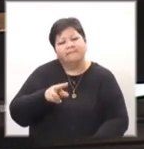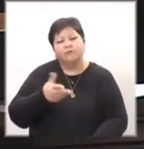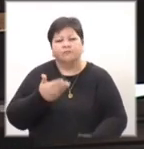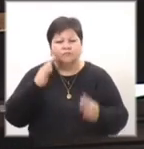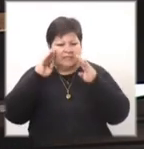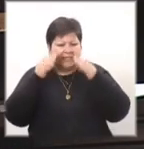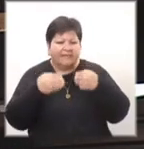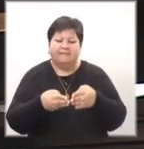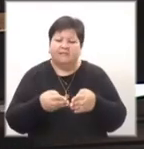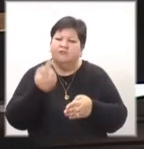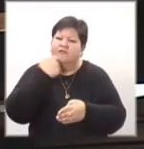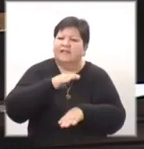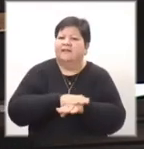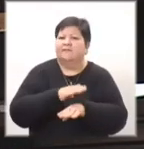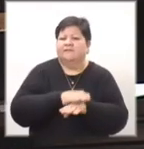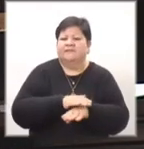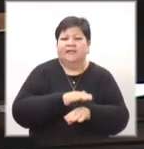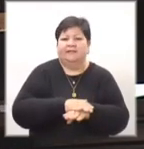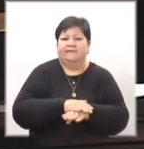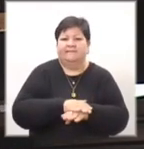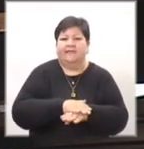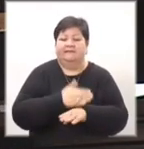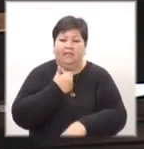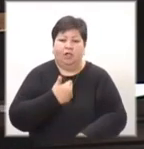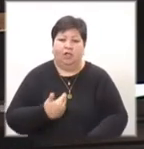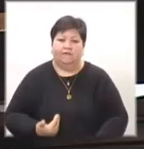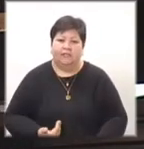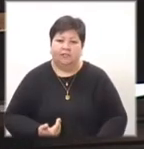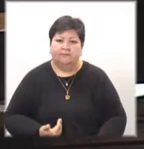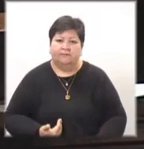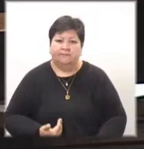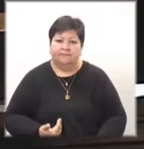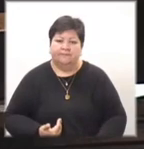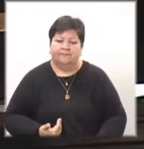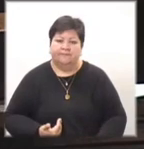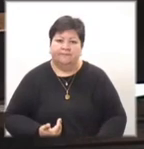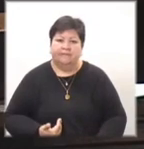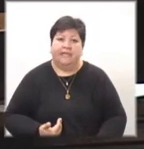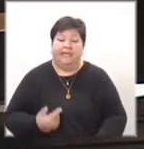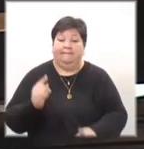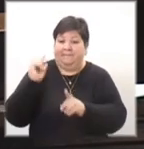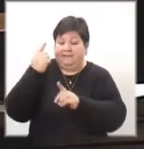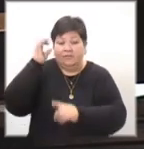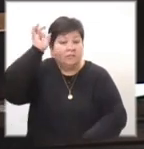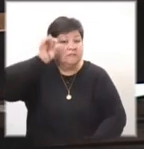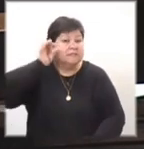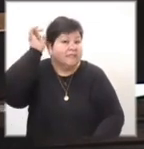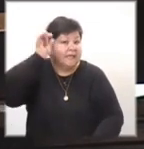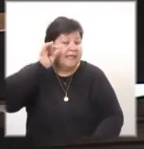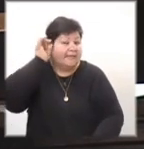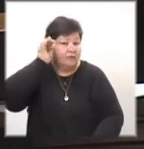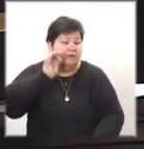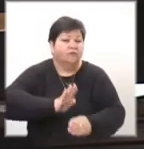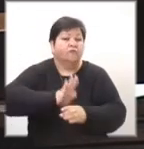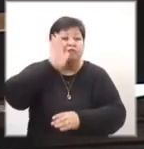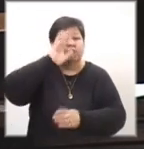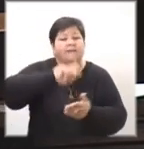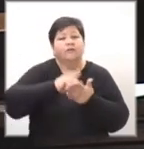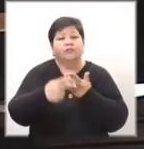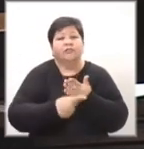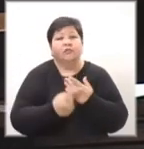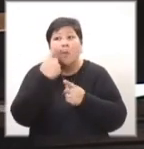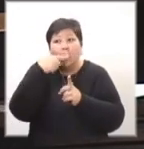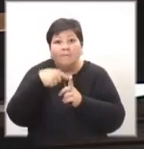por parte del gobierno en un tema que es crucial para toda la sociedad. Primero ocurrió en el Senado, cuando se votó el proyecto con apenas un